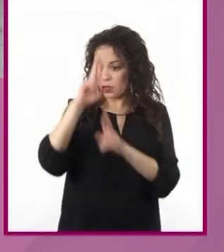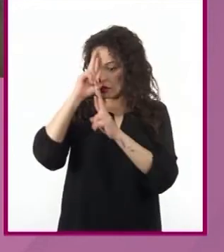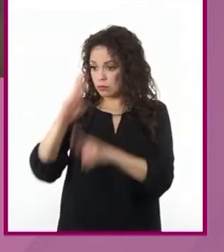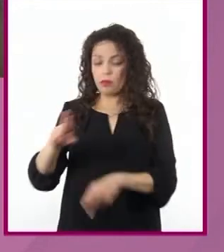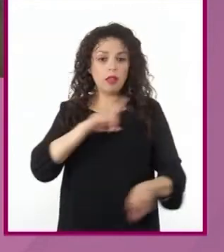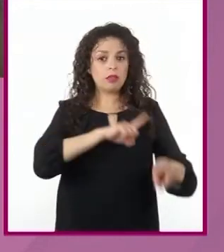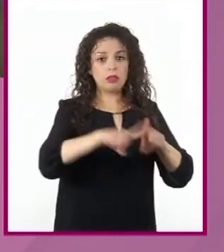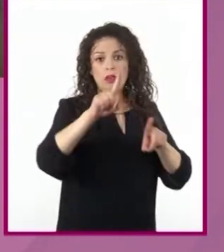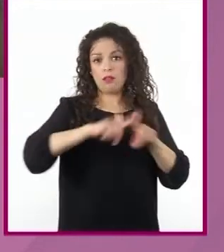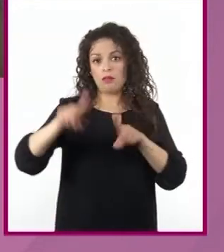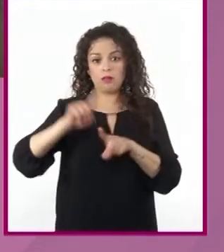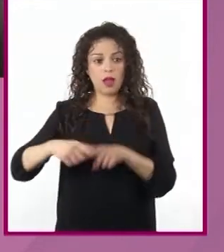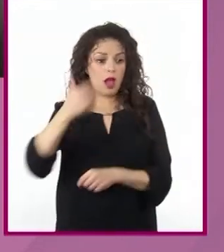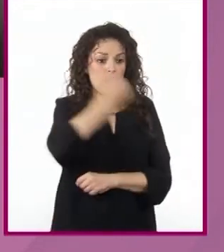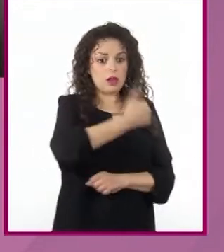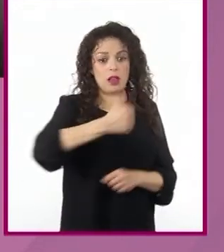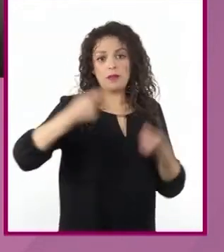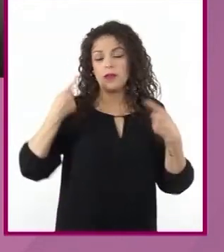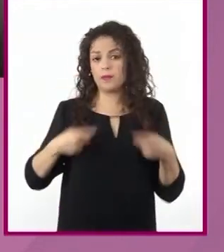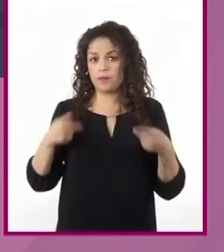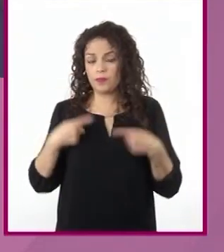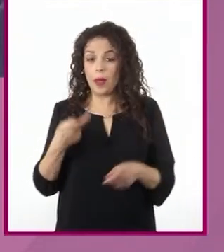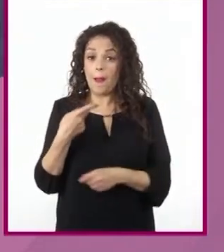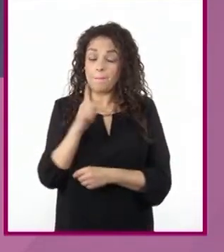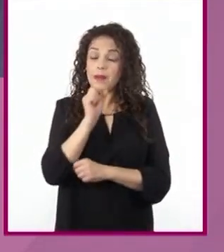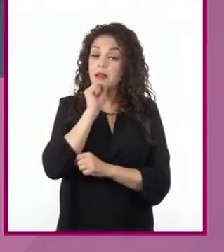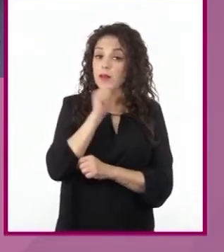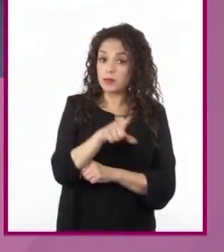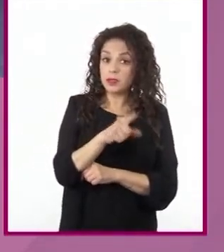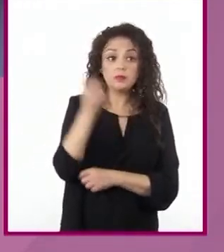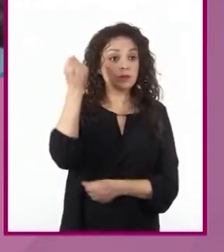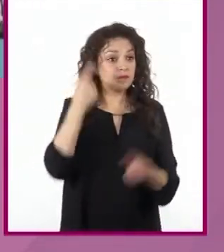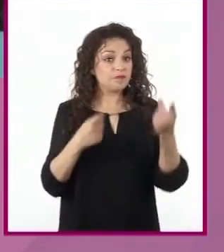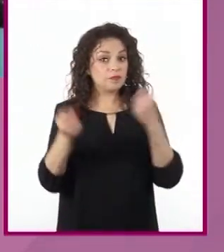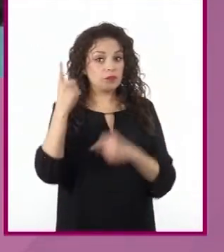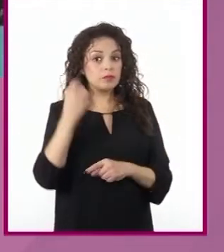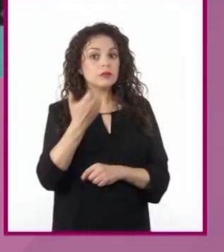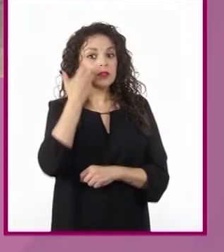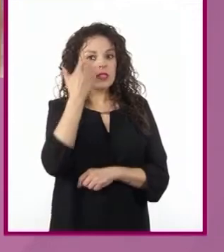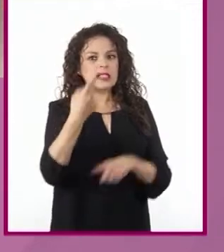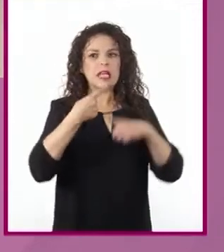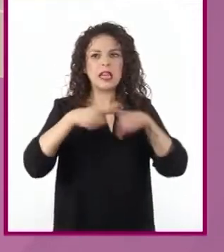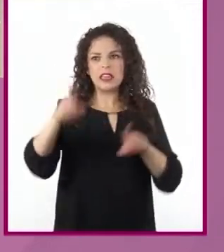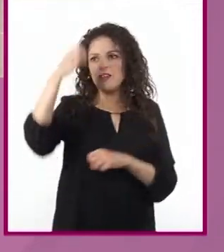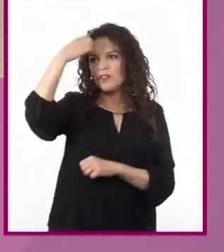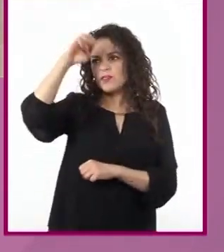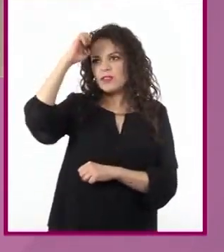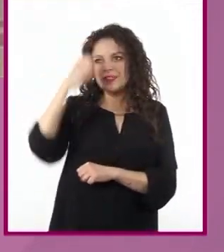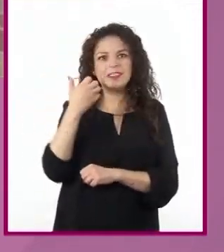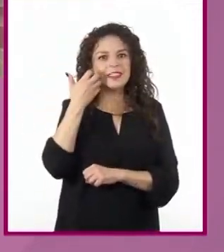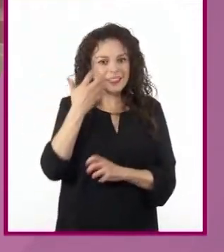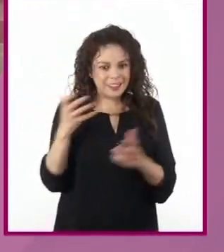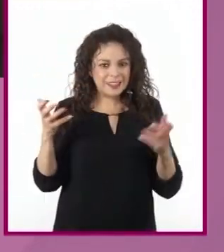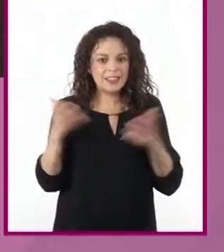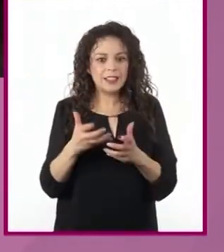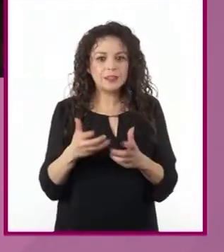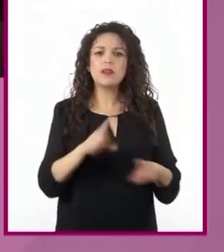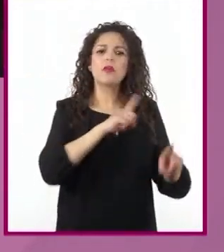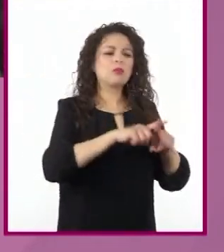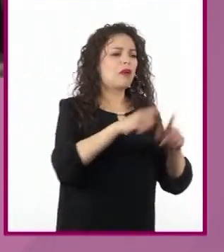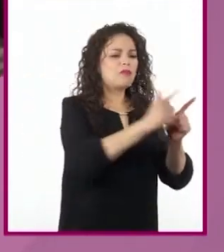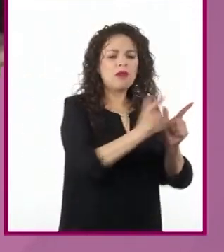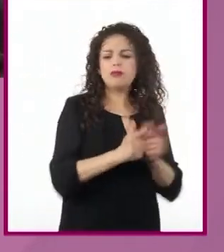integrantes. Aunque también hay personas que deciden vivir experiencias diferentes integrándose en varios grupos,